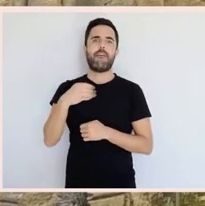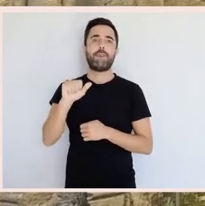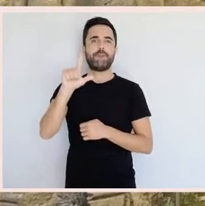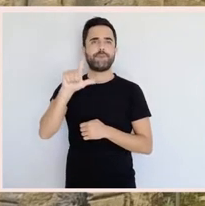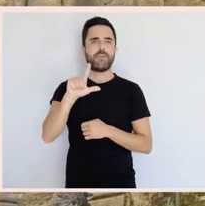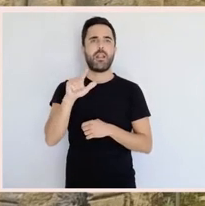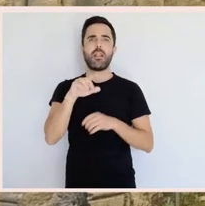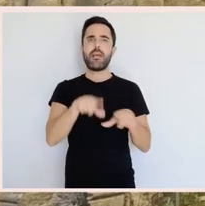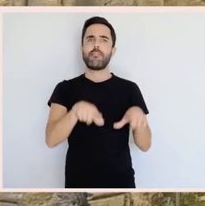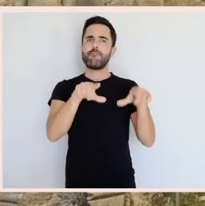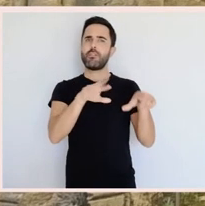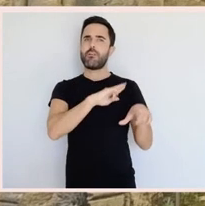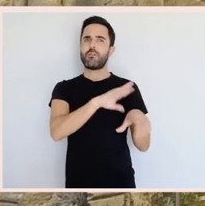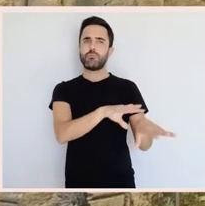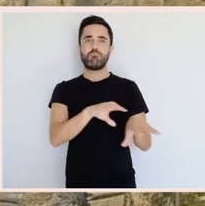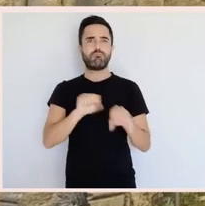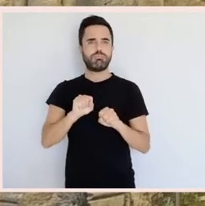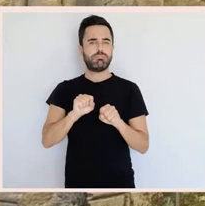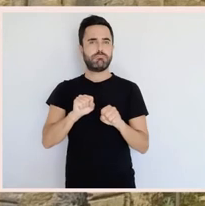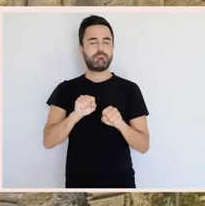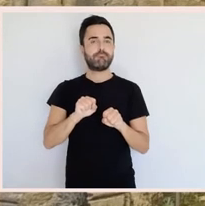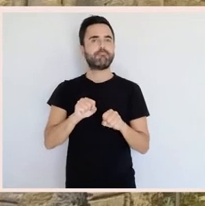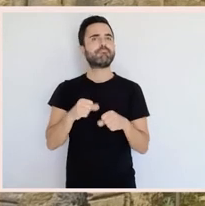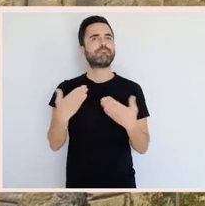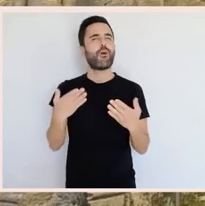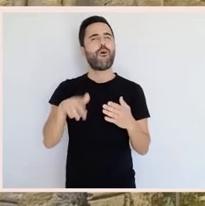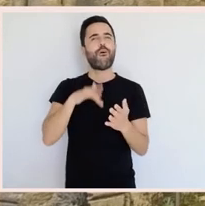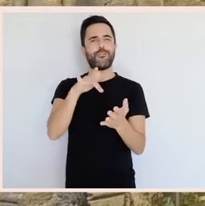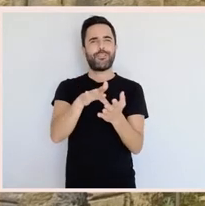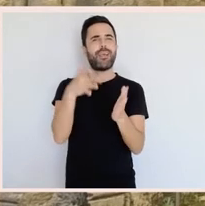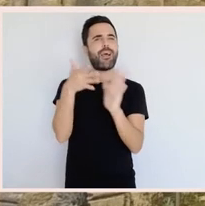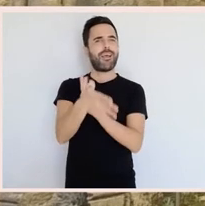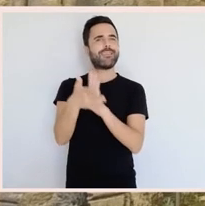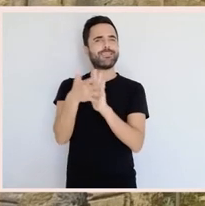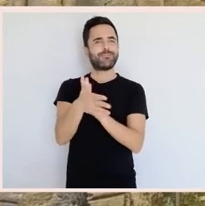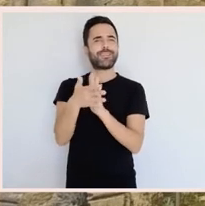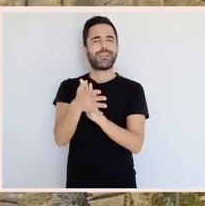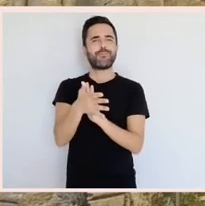coñeceremos que foi o que ocorreu con este edificio tras a desamortización.